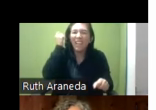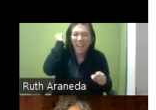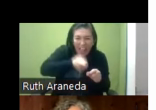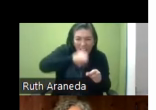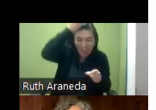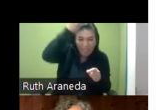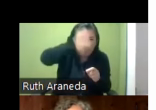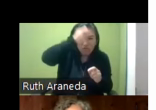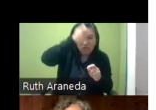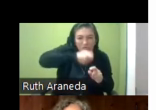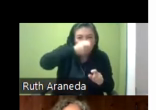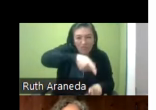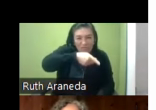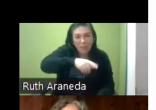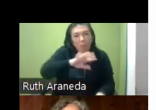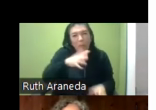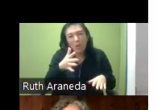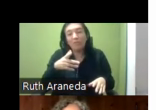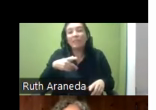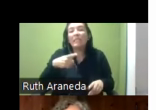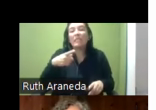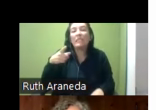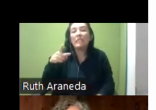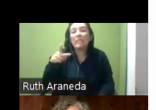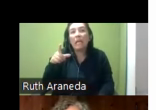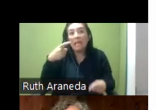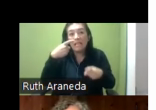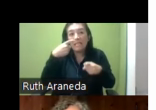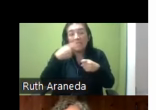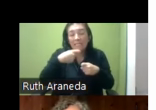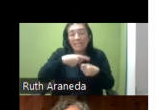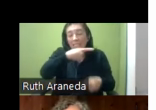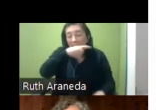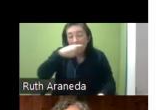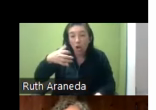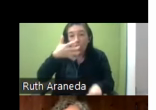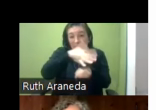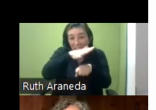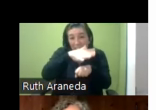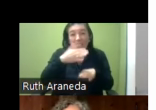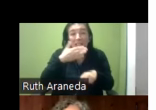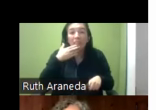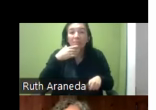época colonial, siglo XV, siglo XVI, y hormas de zapatos.